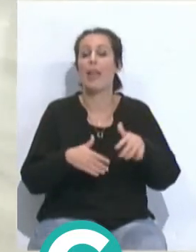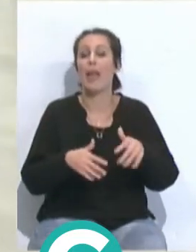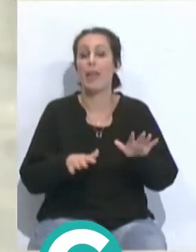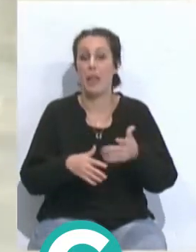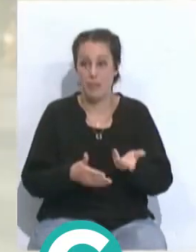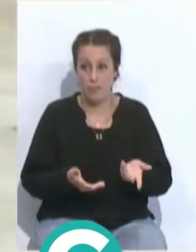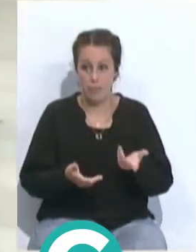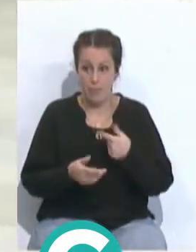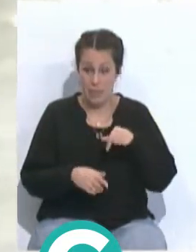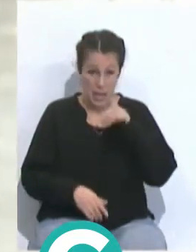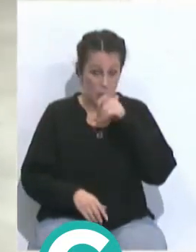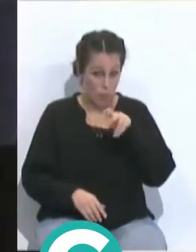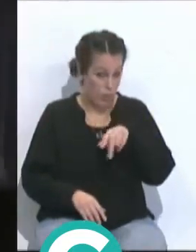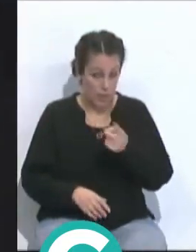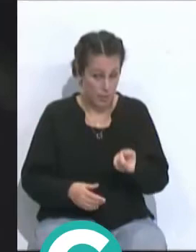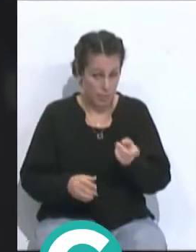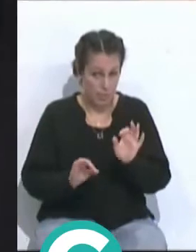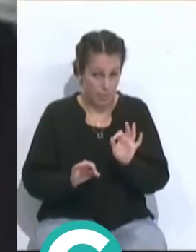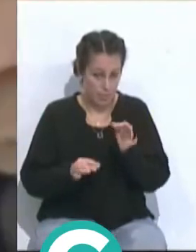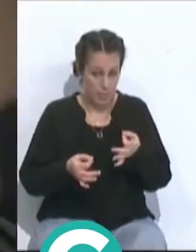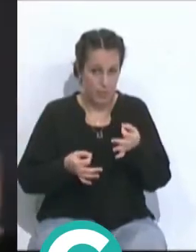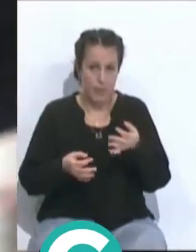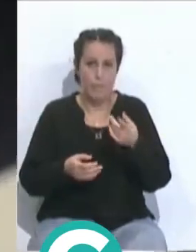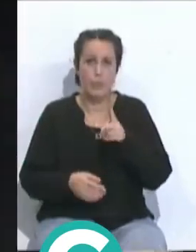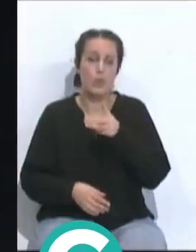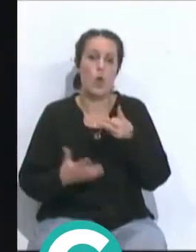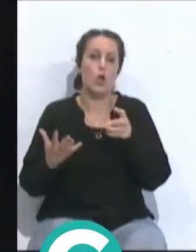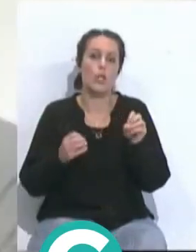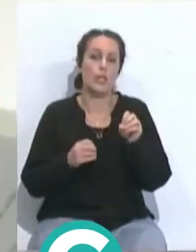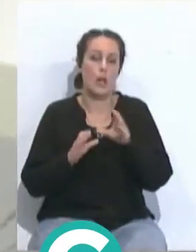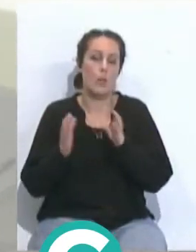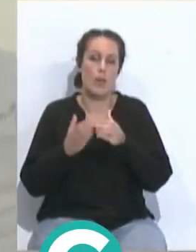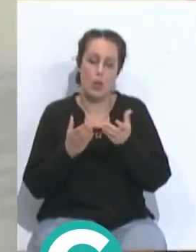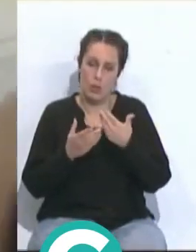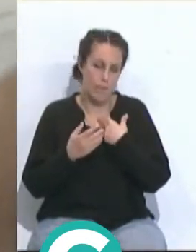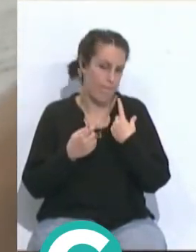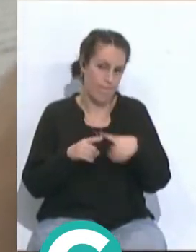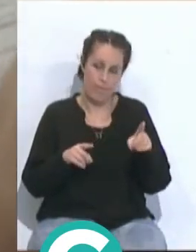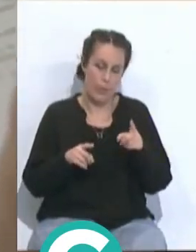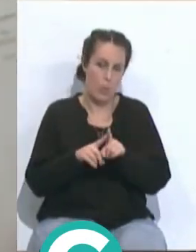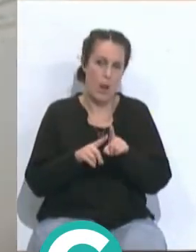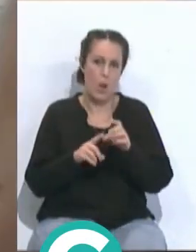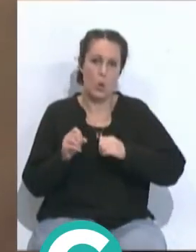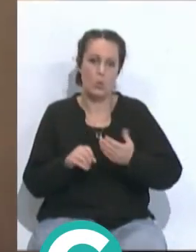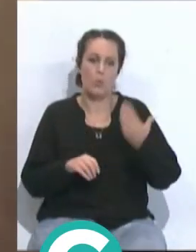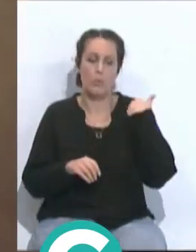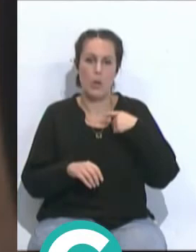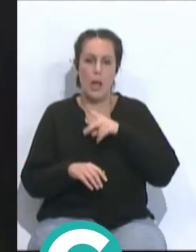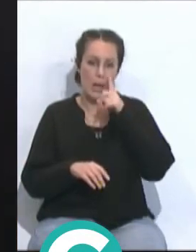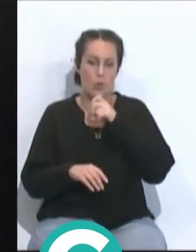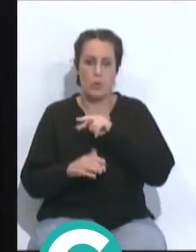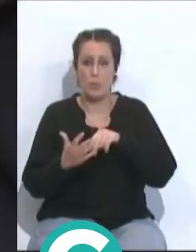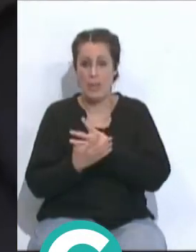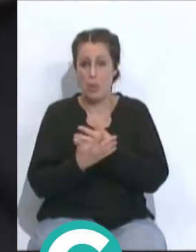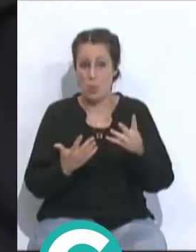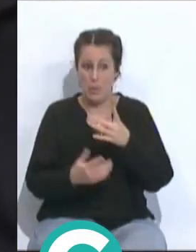es nuevo, eso no es este año. Evidentemente no vamos a ver 180 agrupaciones como pudimos tener en el último concurso, no en 2019, que creo que